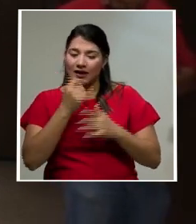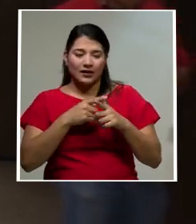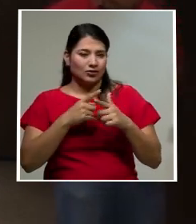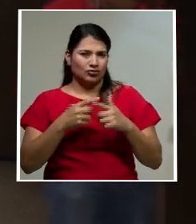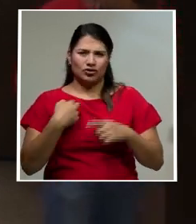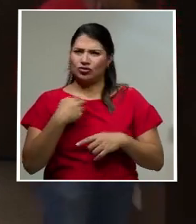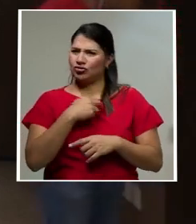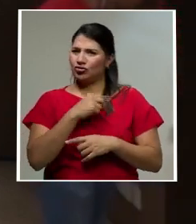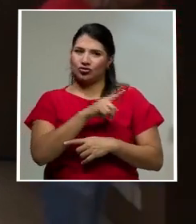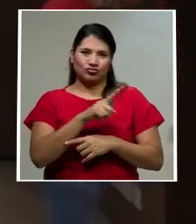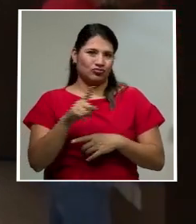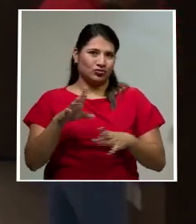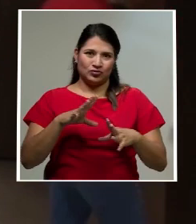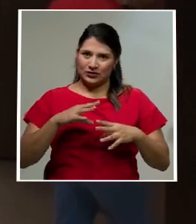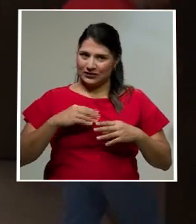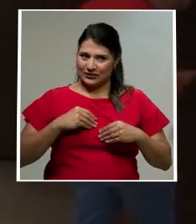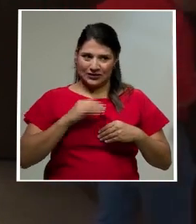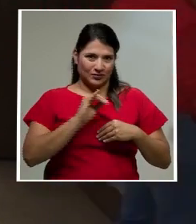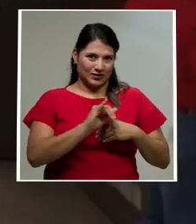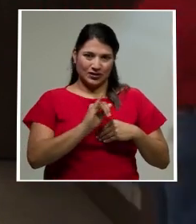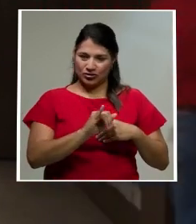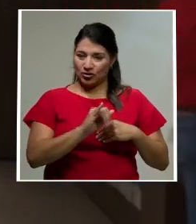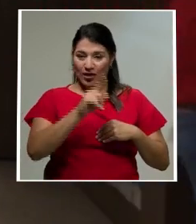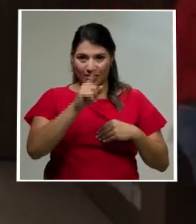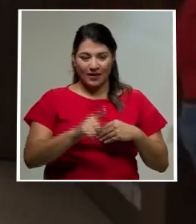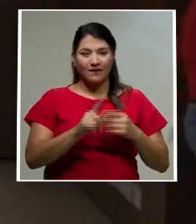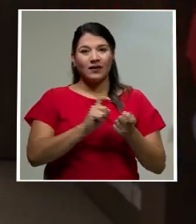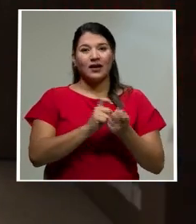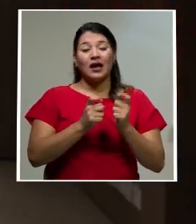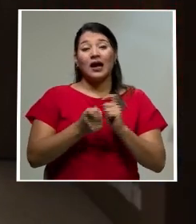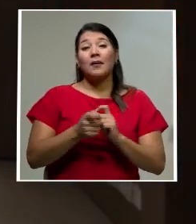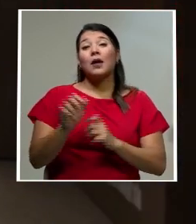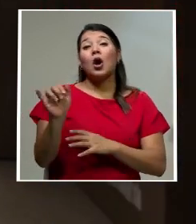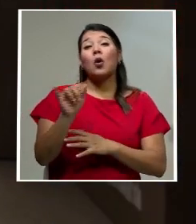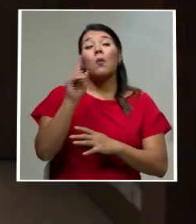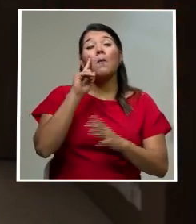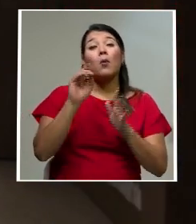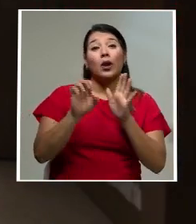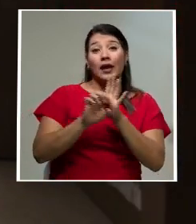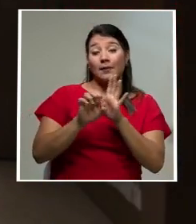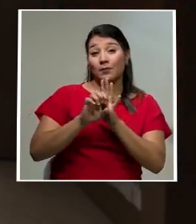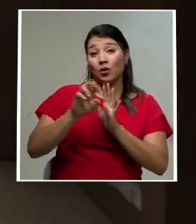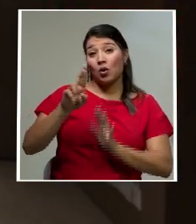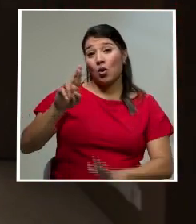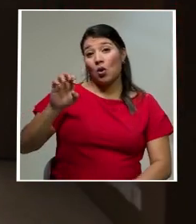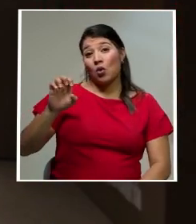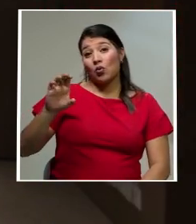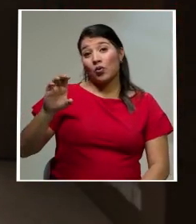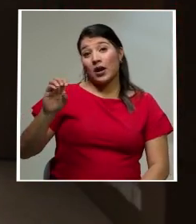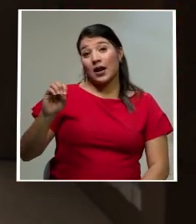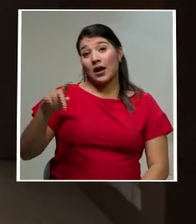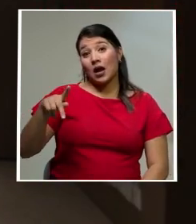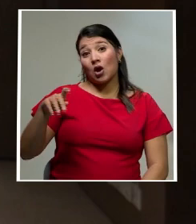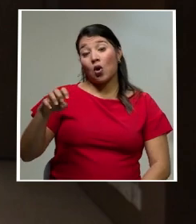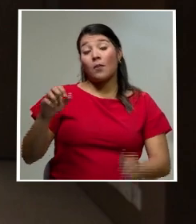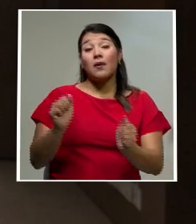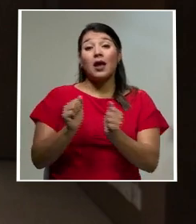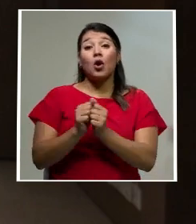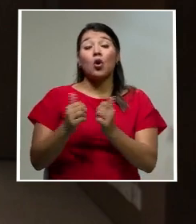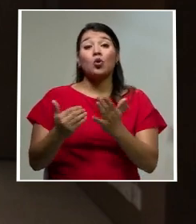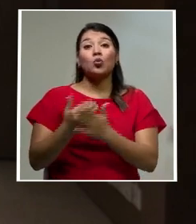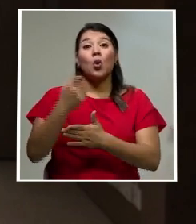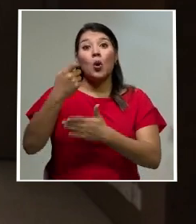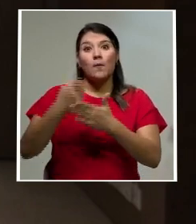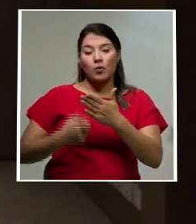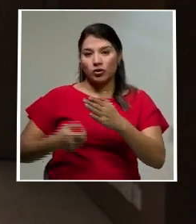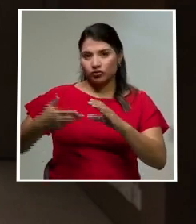dispuestos a negociar, que tenemos que modificar, como es el caso de Recope y el nuevo impuesto a los combustibles, que no